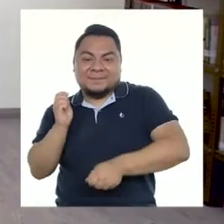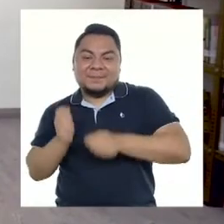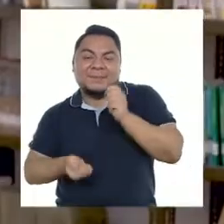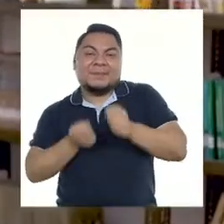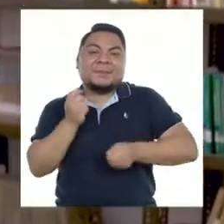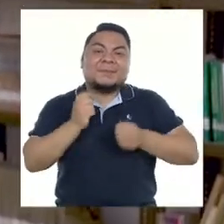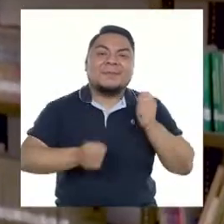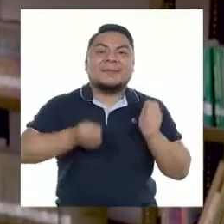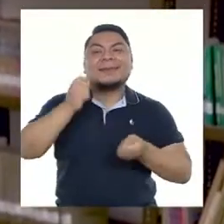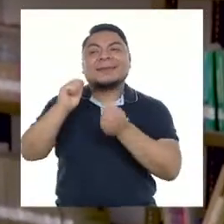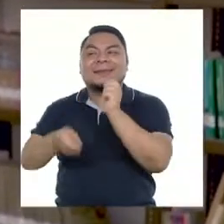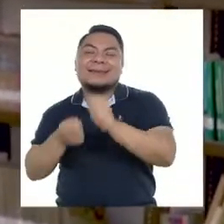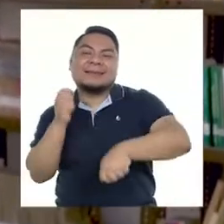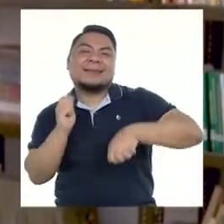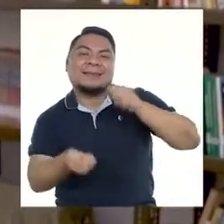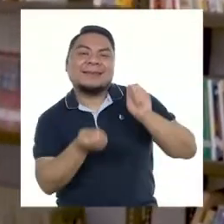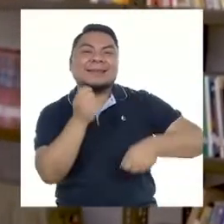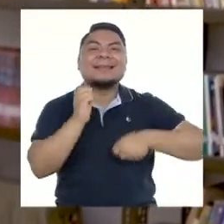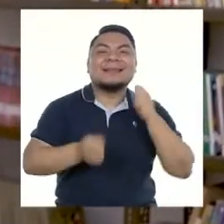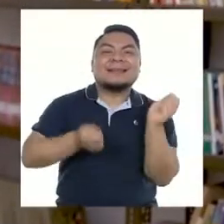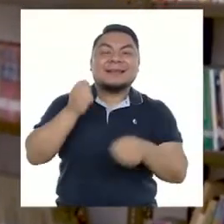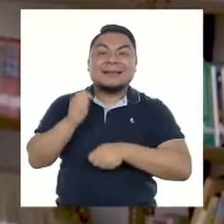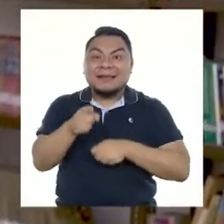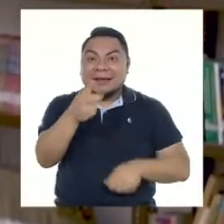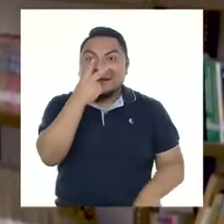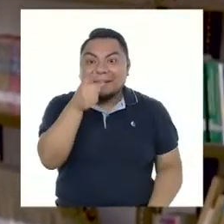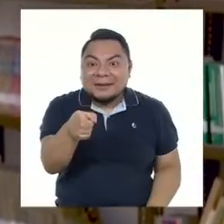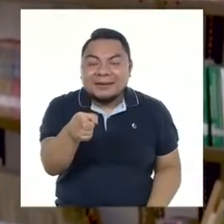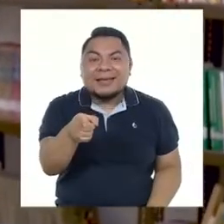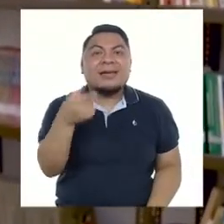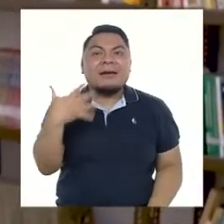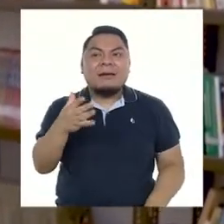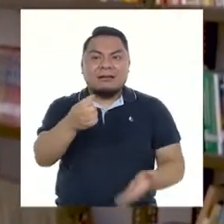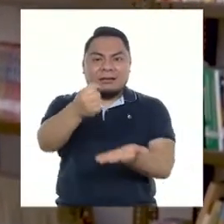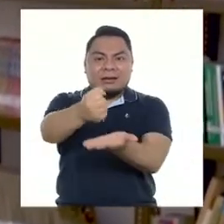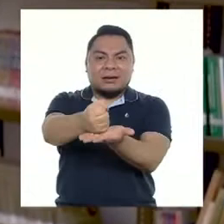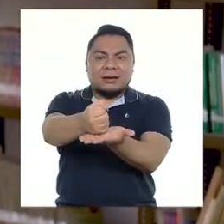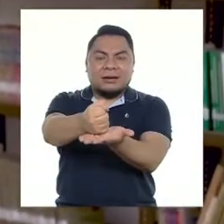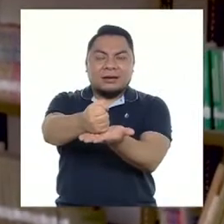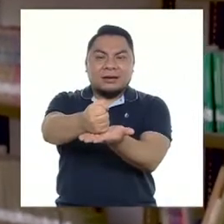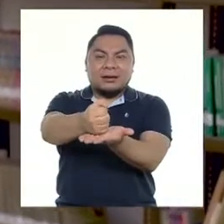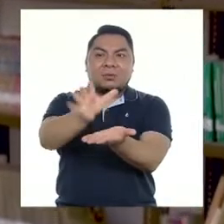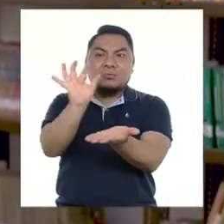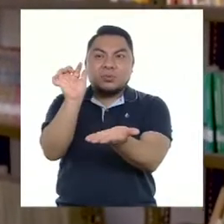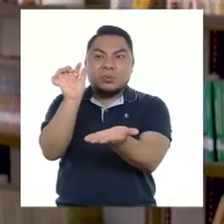Ya está. ¡Uy! Miren, ¿se dan cuenta que se queda un tiempo parado?